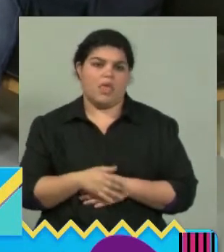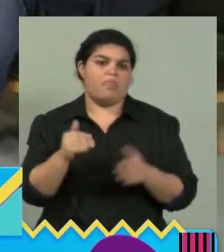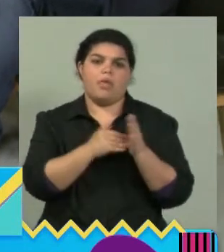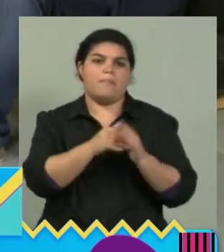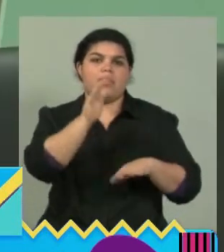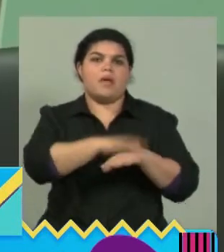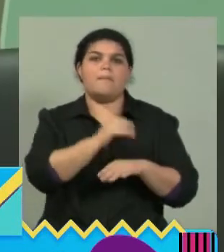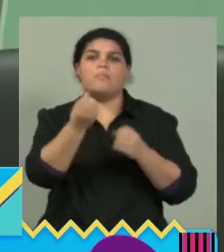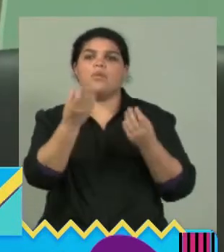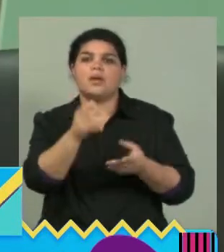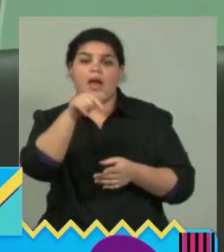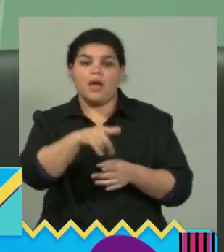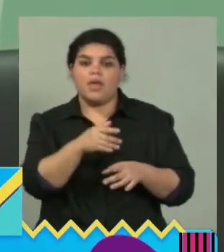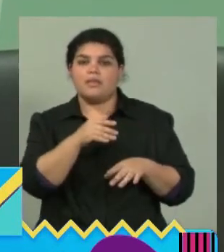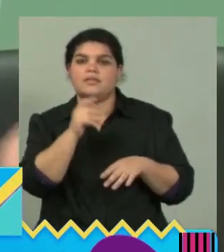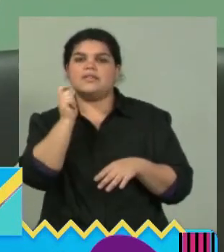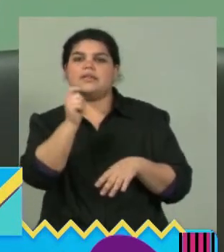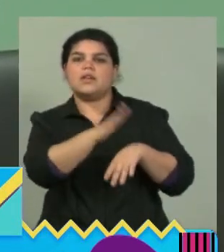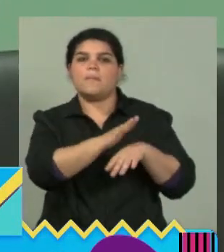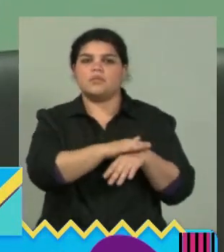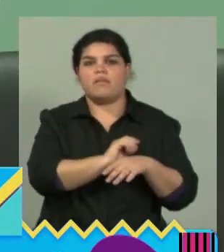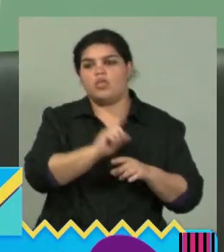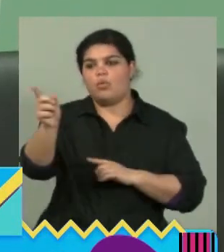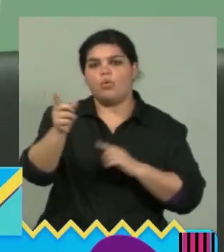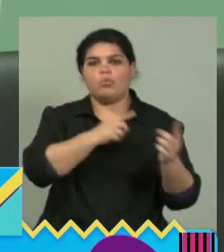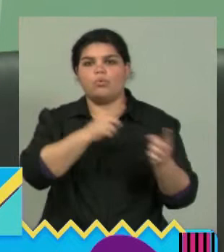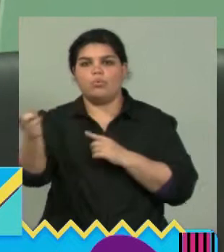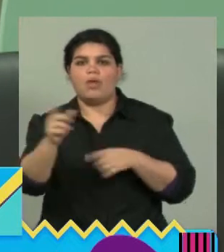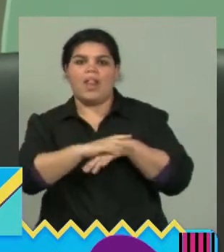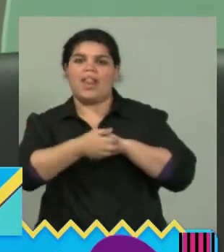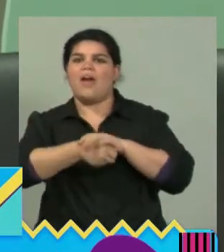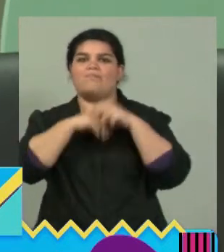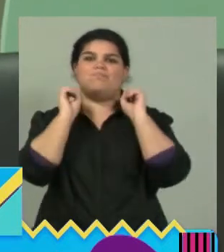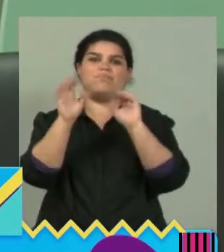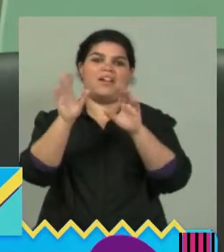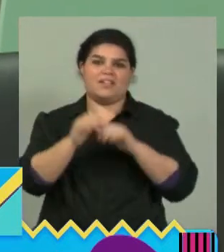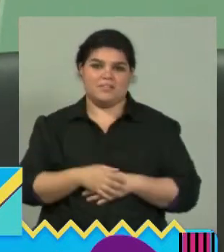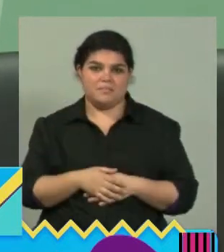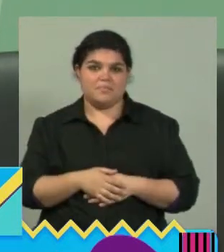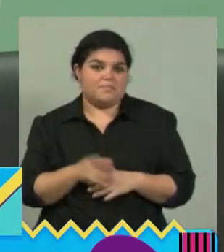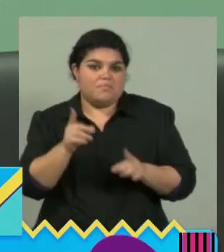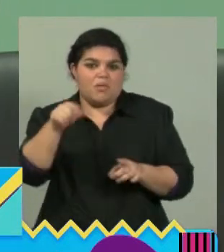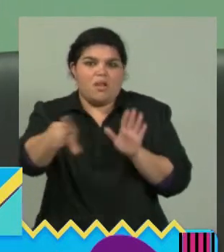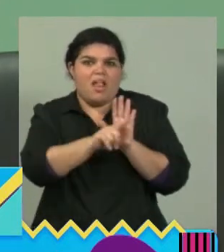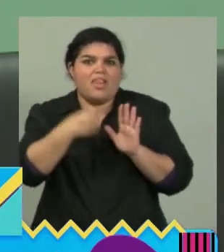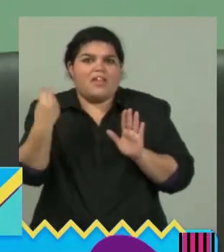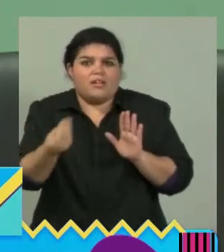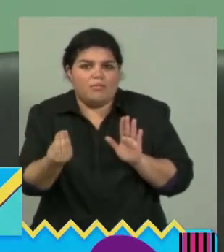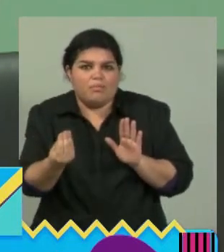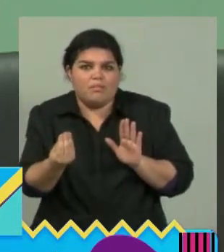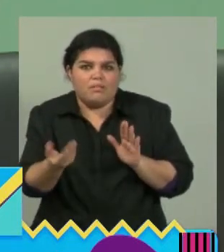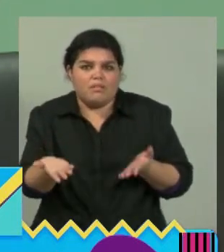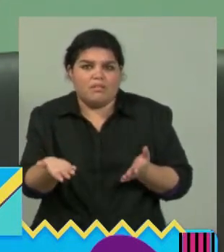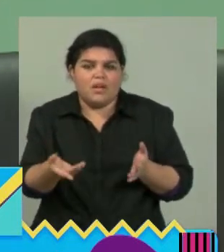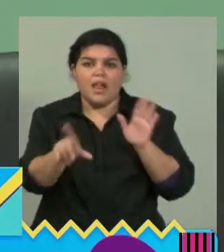deslindar responsabilidades, sí, no, la competencia es tuya, Claro. Pero para hacer cumplir la ley, no. Entonces caemos en ¿qué?